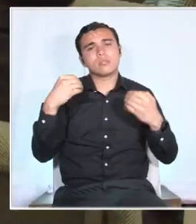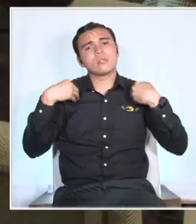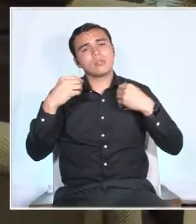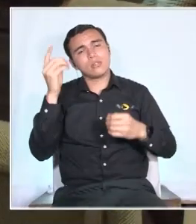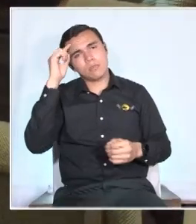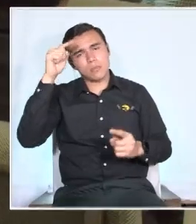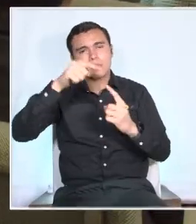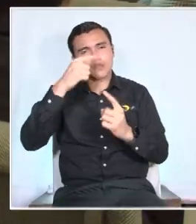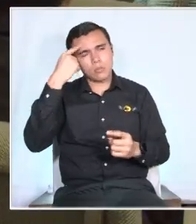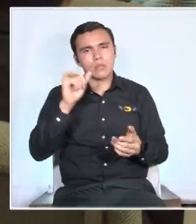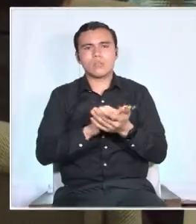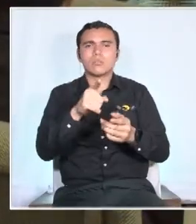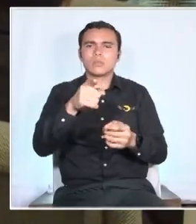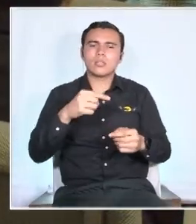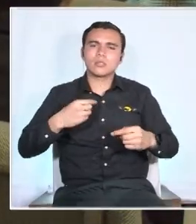pasando.